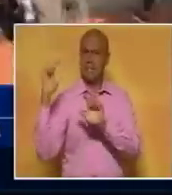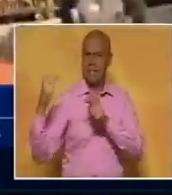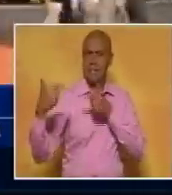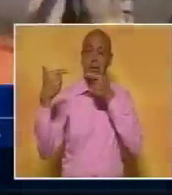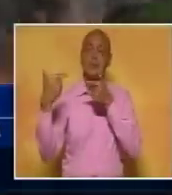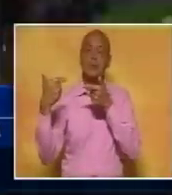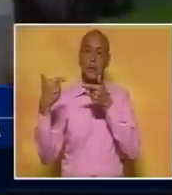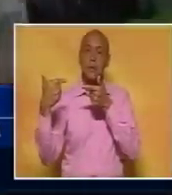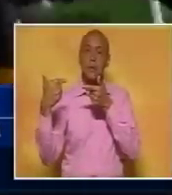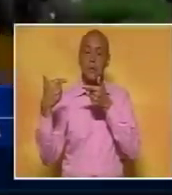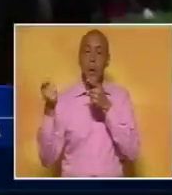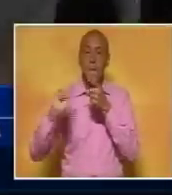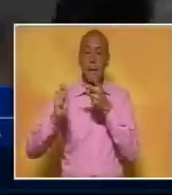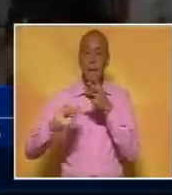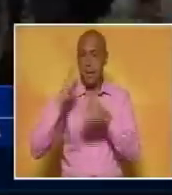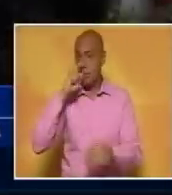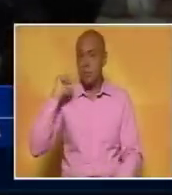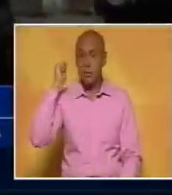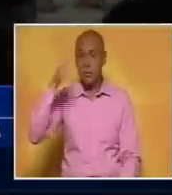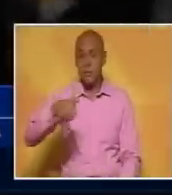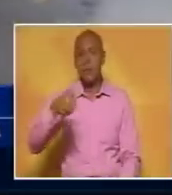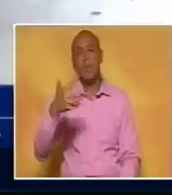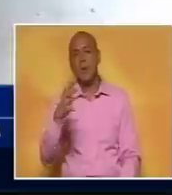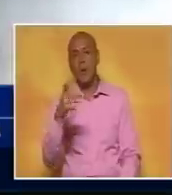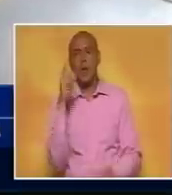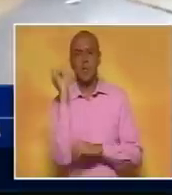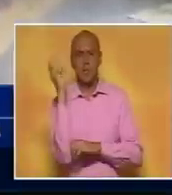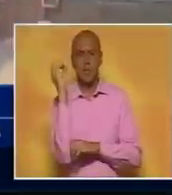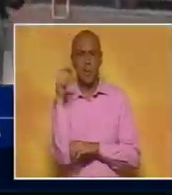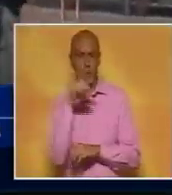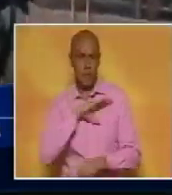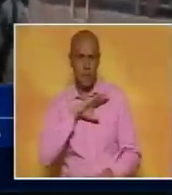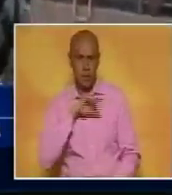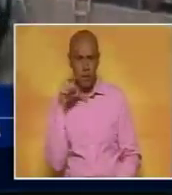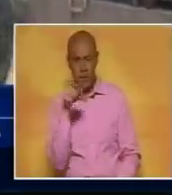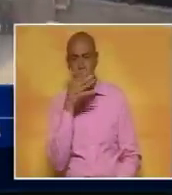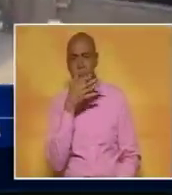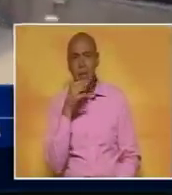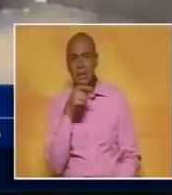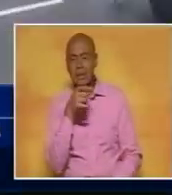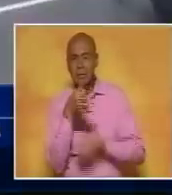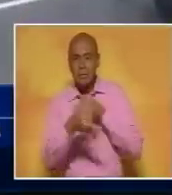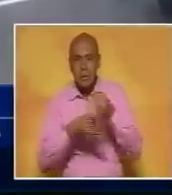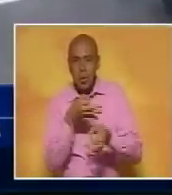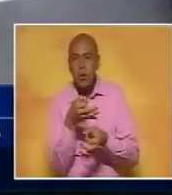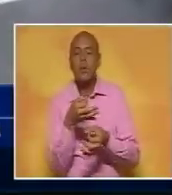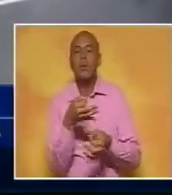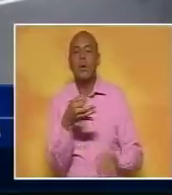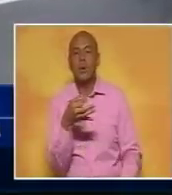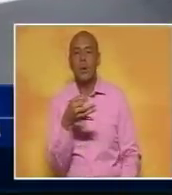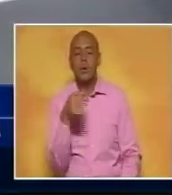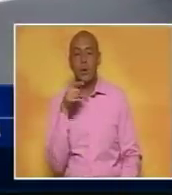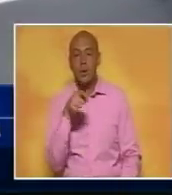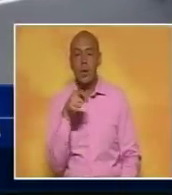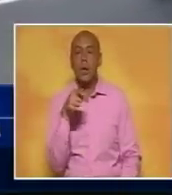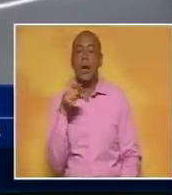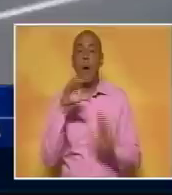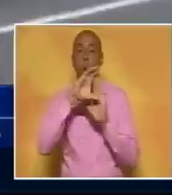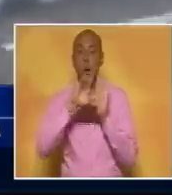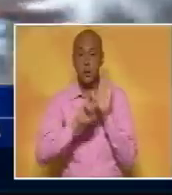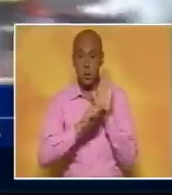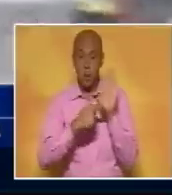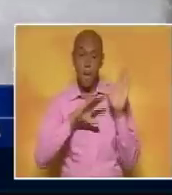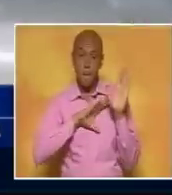estos últimos meses. En conferencia de prensa, la jefa del Ejecutivo aseguró la Constitución hongkonesa tiene